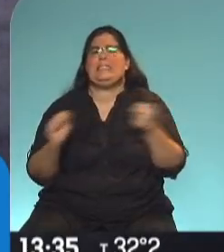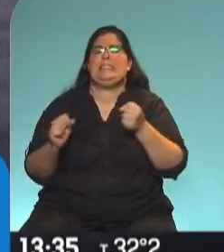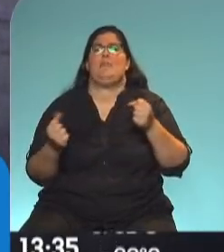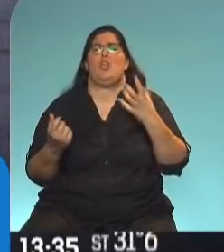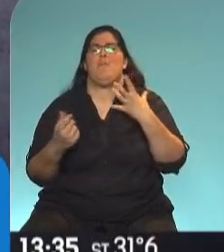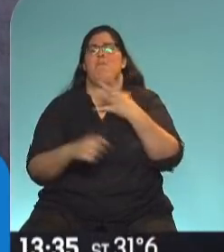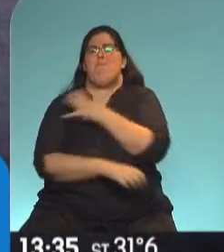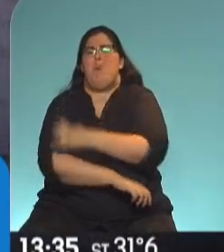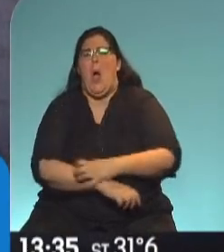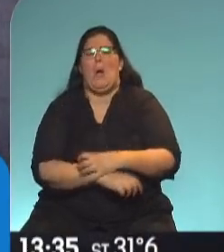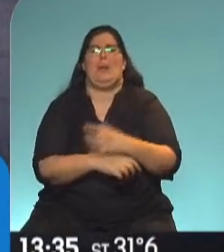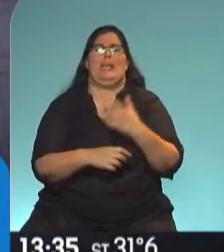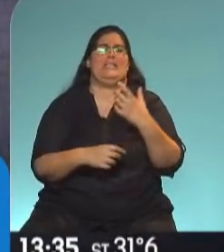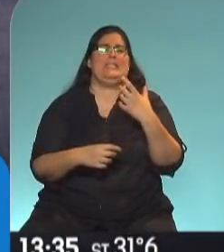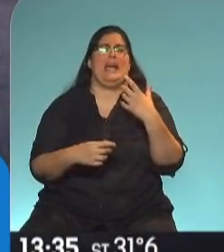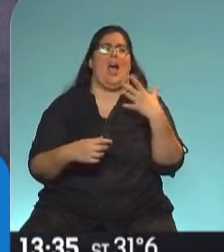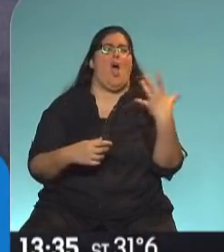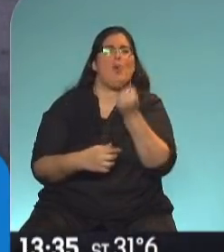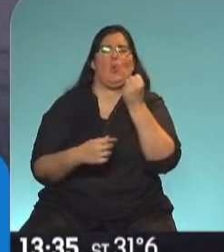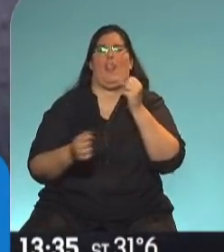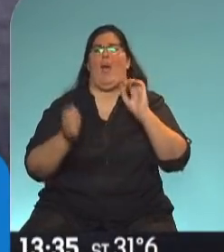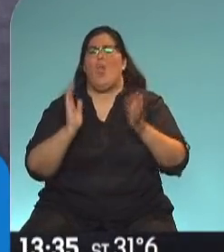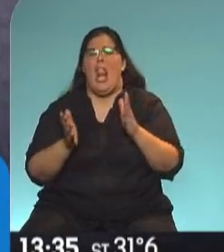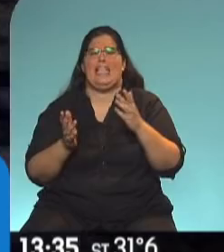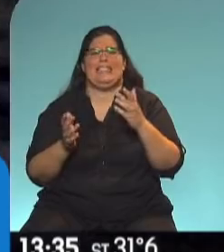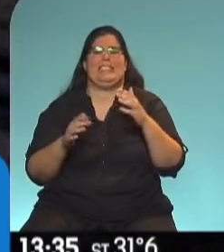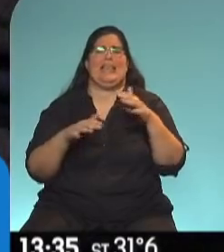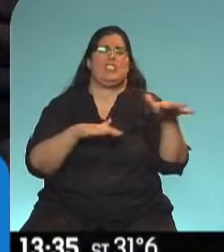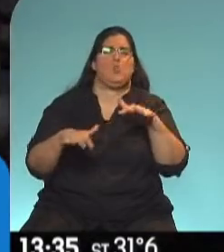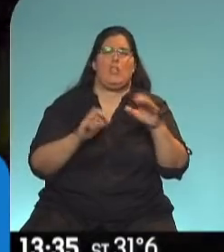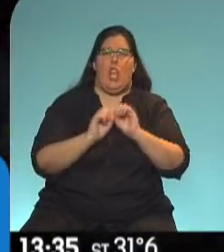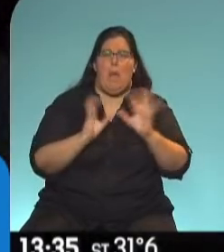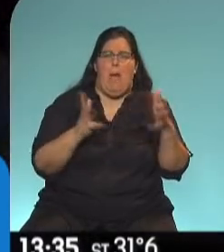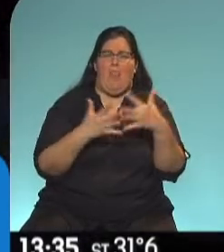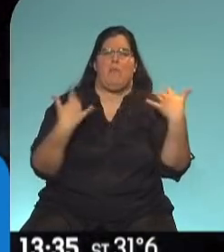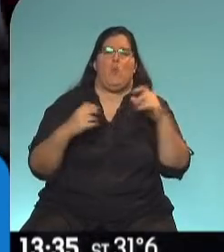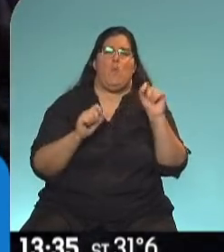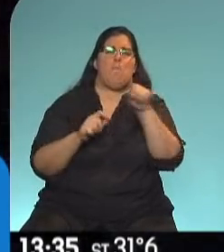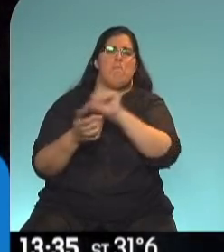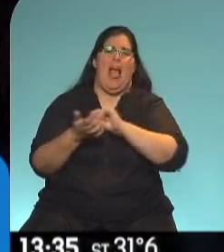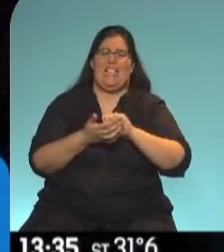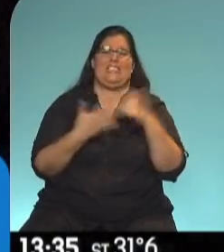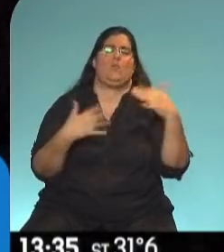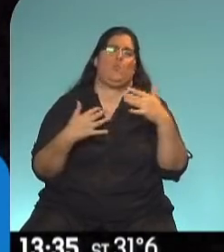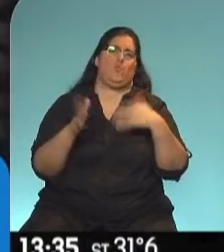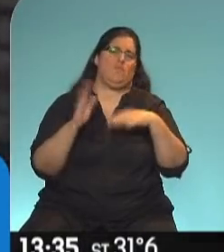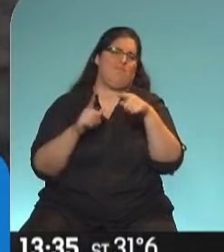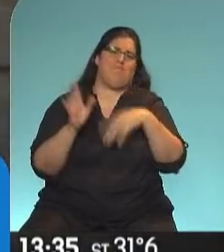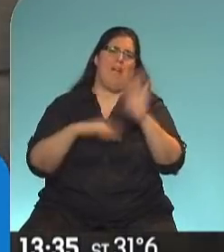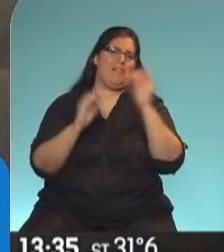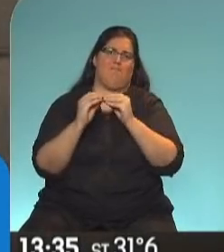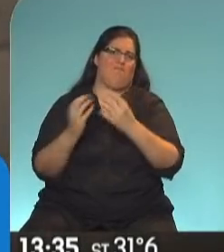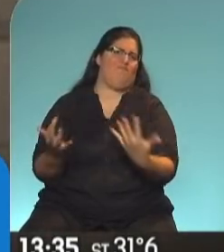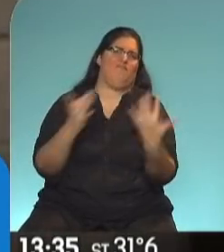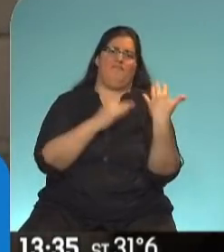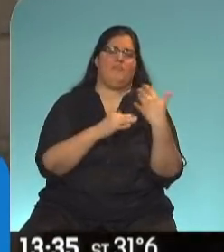pobreza, la falta de oportunidades y la violencia, condiciones endémicas en sus países. Ahora se agrega un nuevo